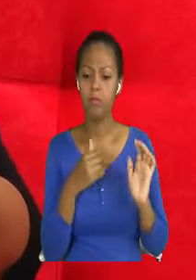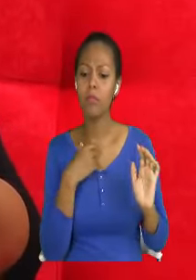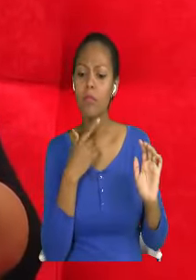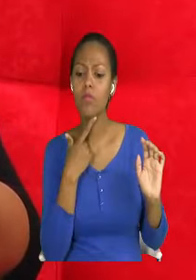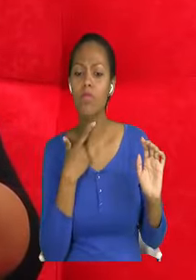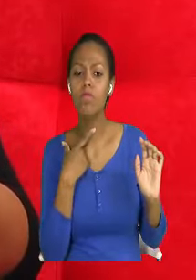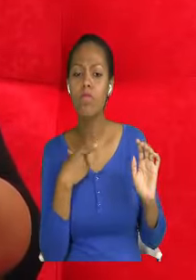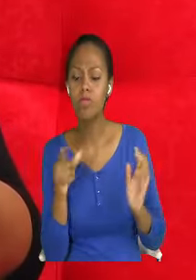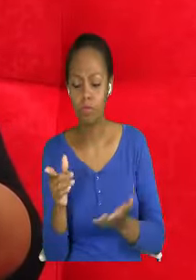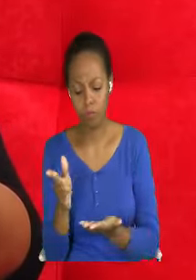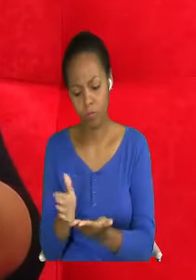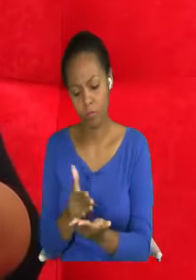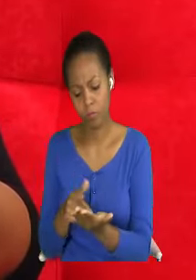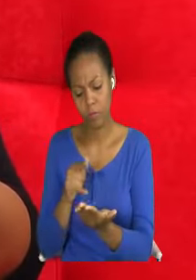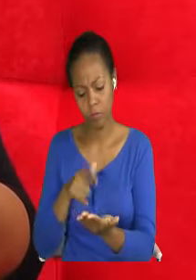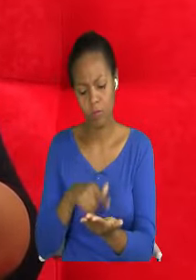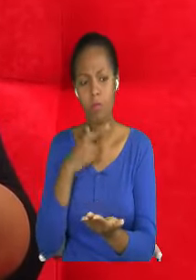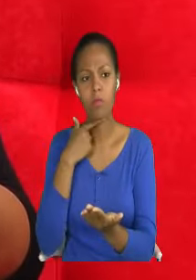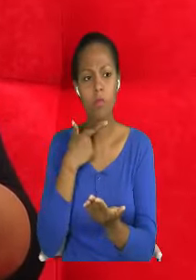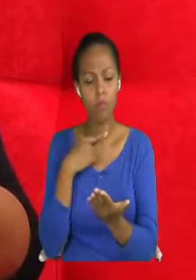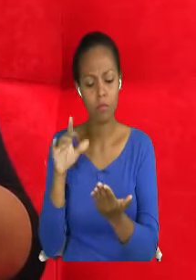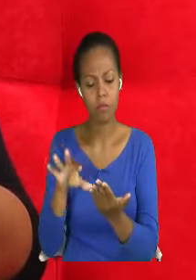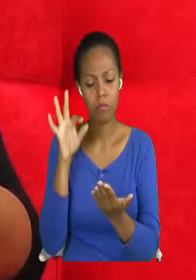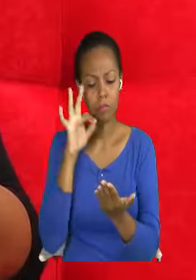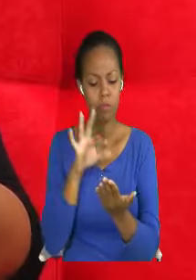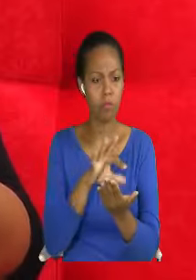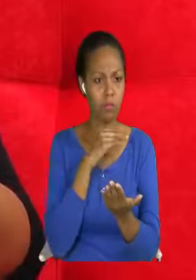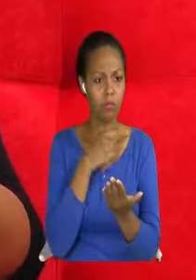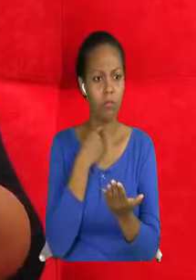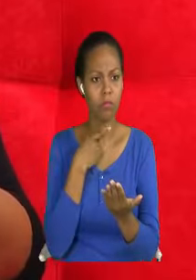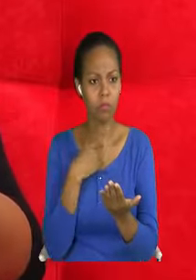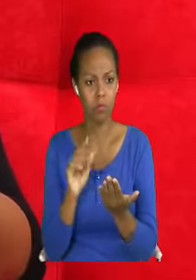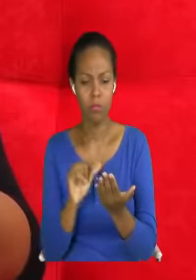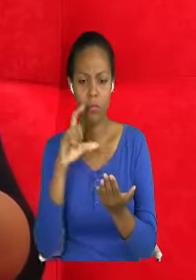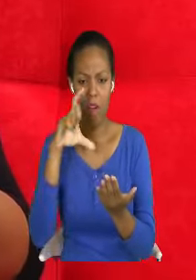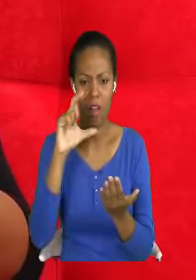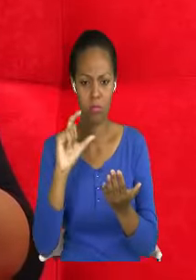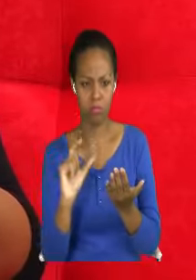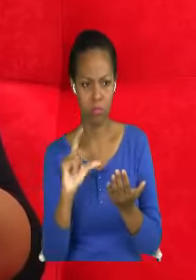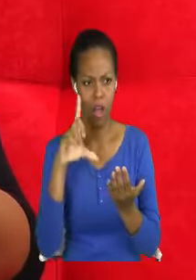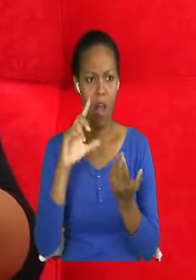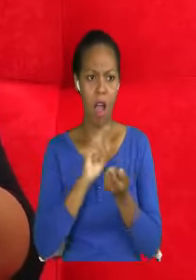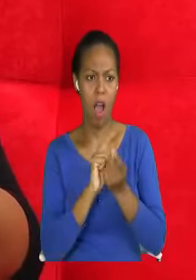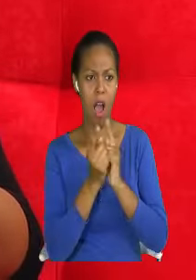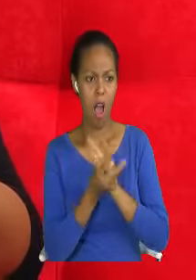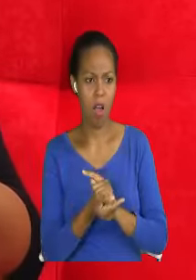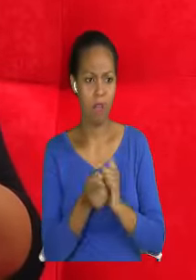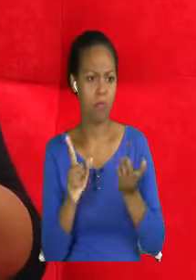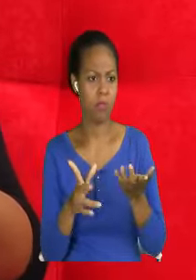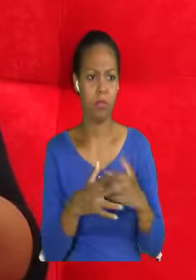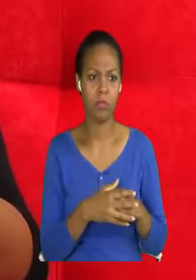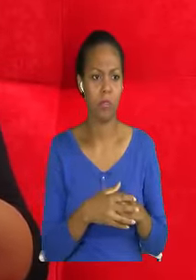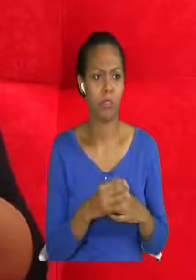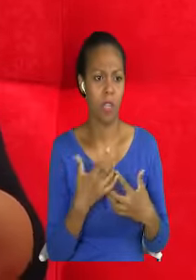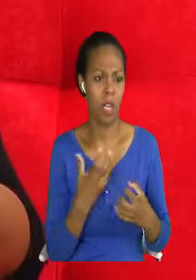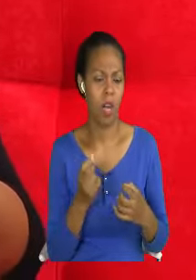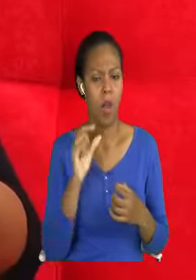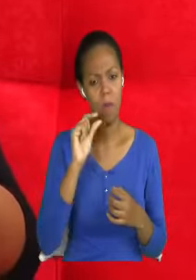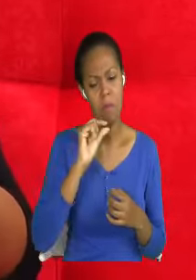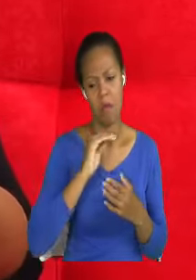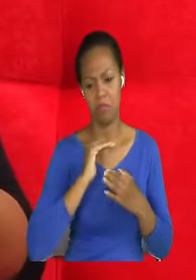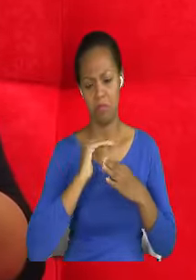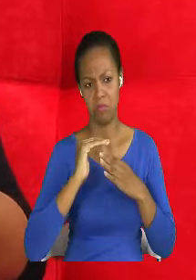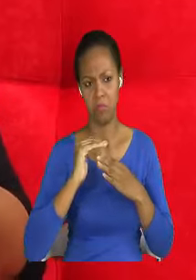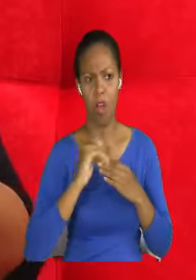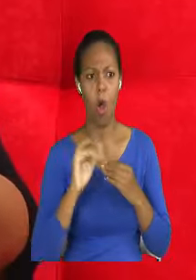la página, tú puedes empezar, coger, personalizarlo, cambiarle el tacón, la medida del tacón, si lo quieres más planito, si lo